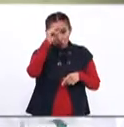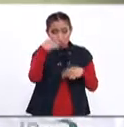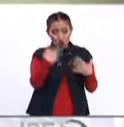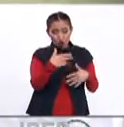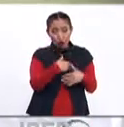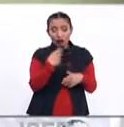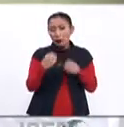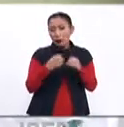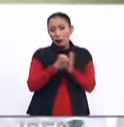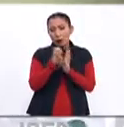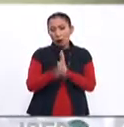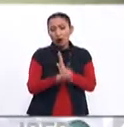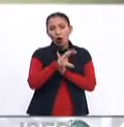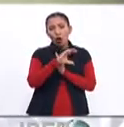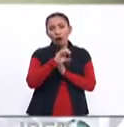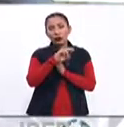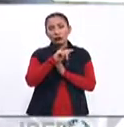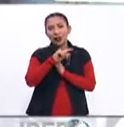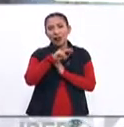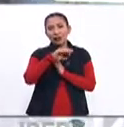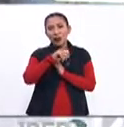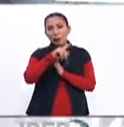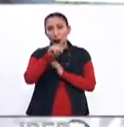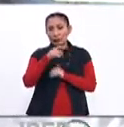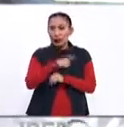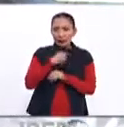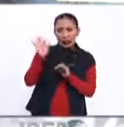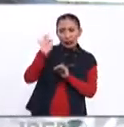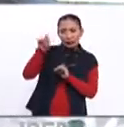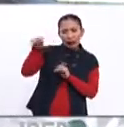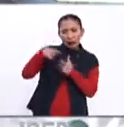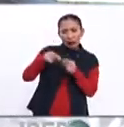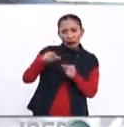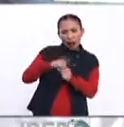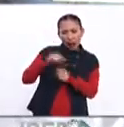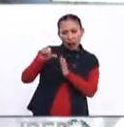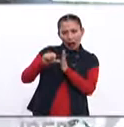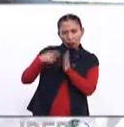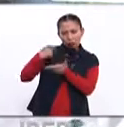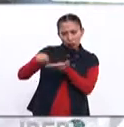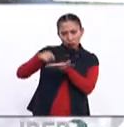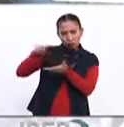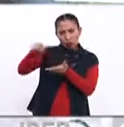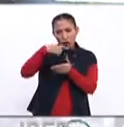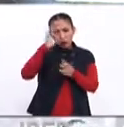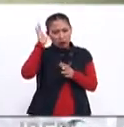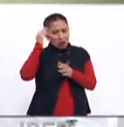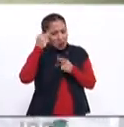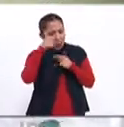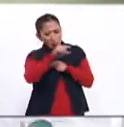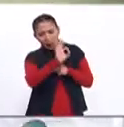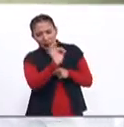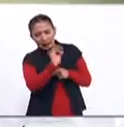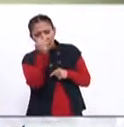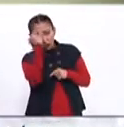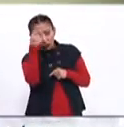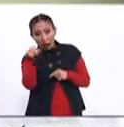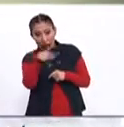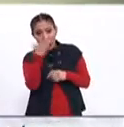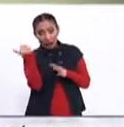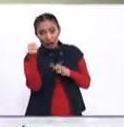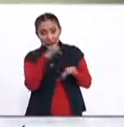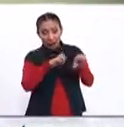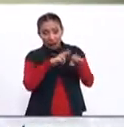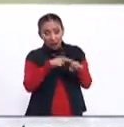obras. Por ejemplo, sobre Octavio Paz. Debe haber artículos en japonés, debe haber artículos chinos, debe haber artículos de India donde fue